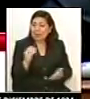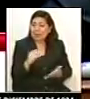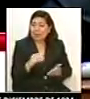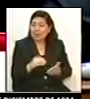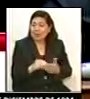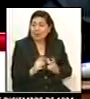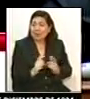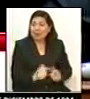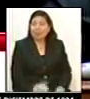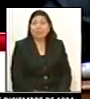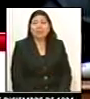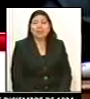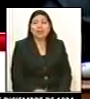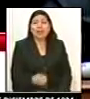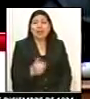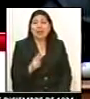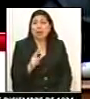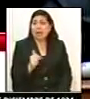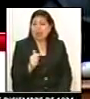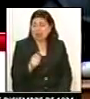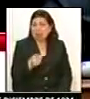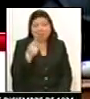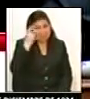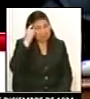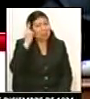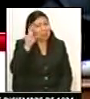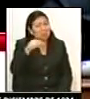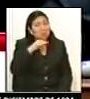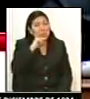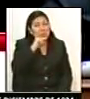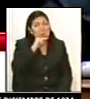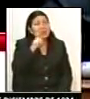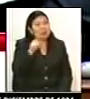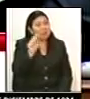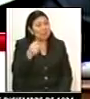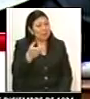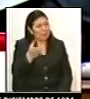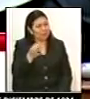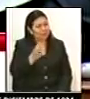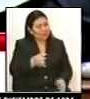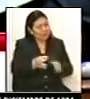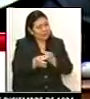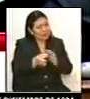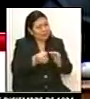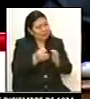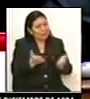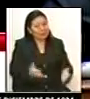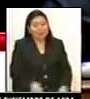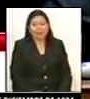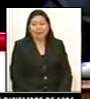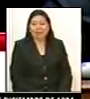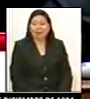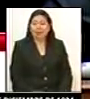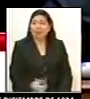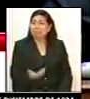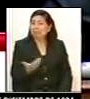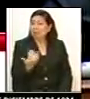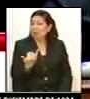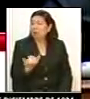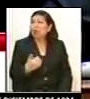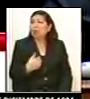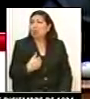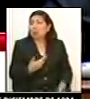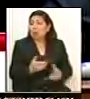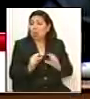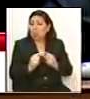dicho la congresista Mercedes Arauz. De repente tiene razón, pero por favor, un poco más de explicación. No se puede pedir en este momento. Yo tengo aquí